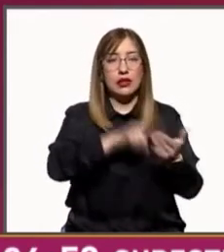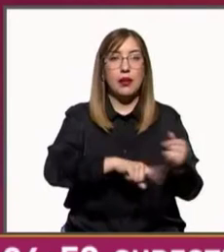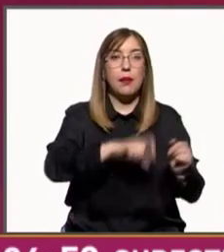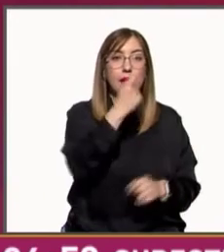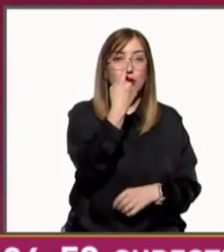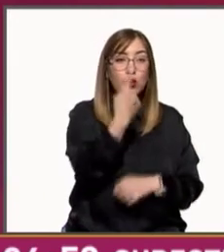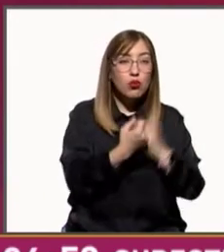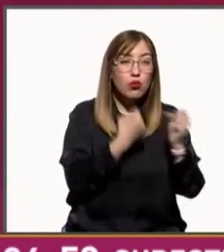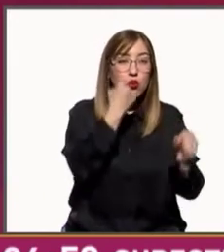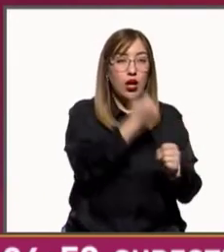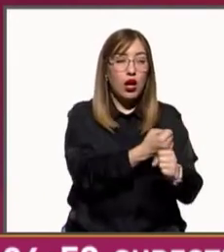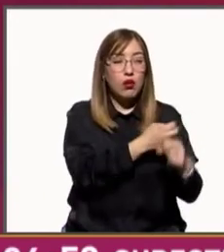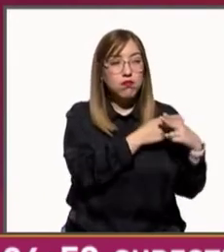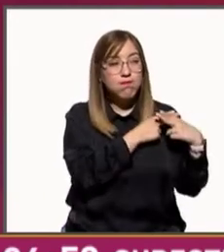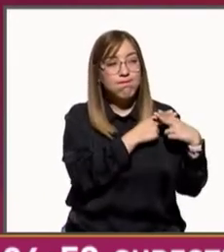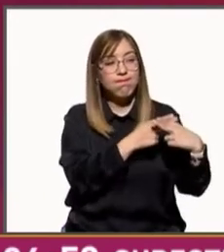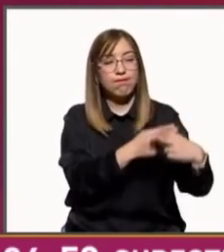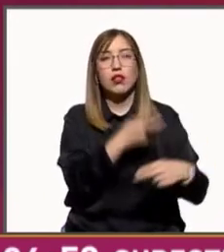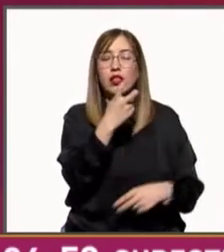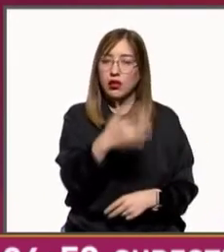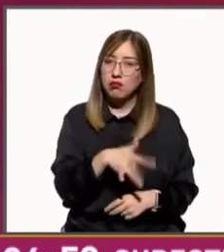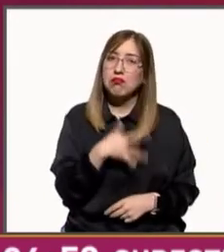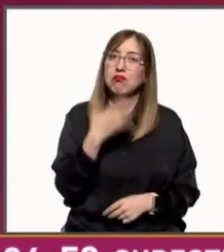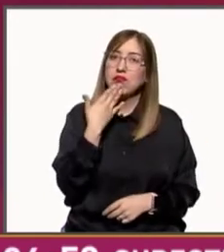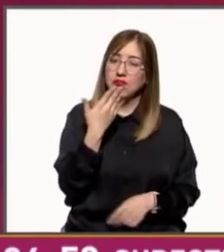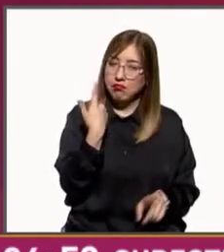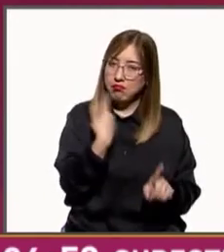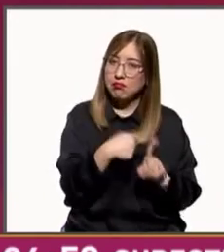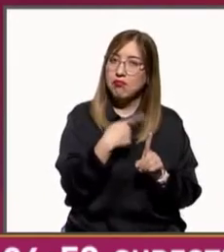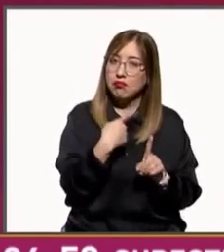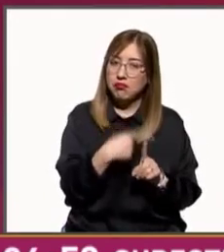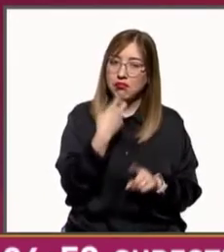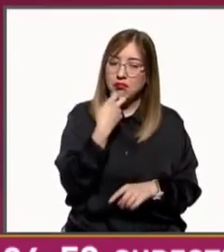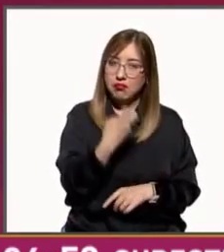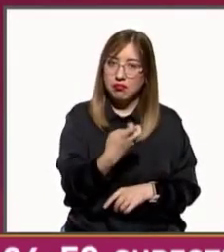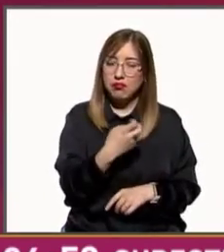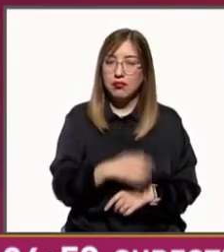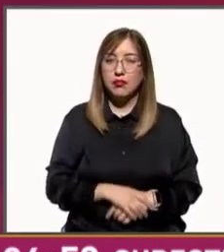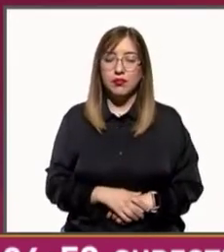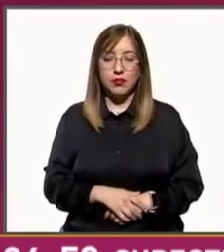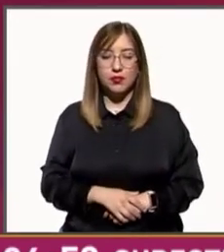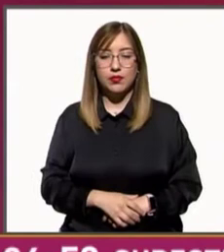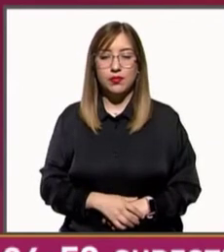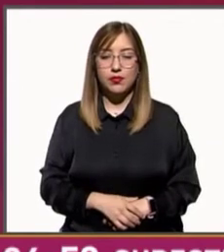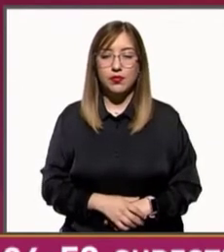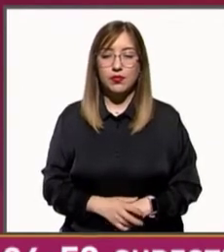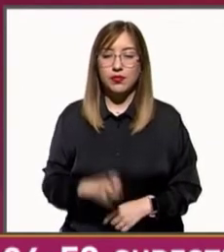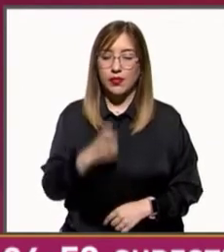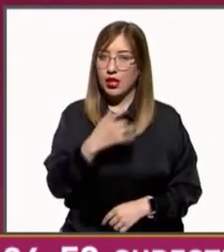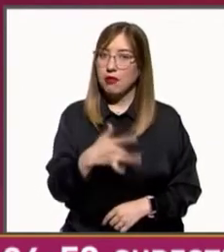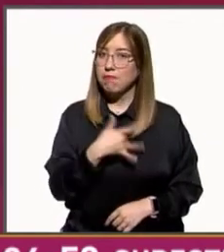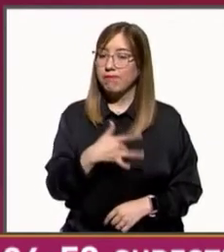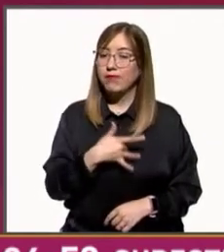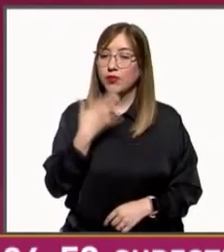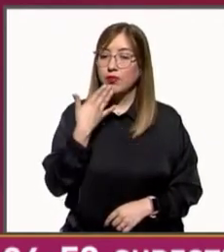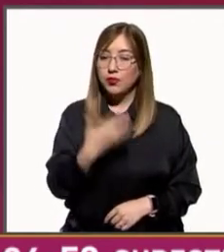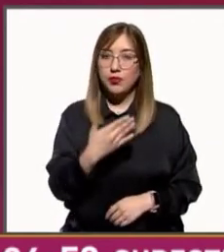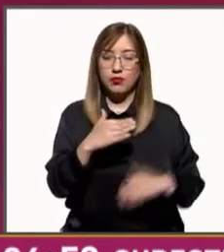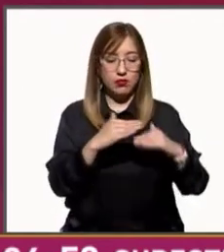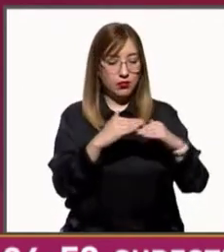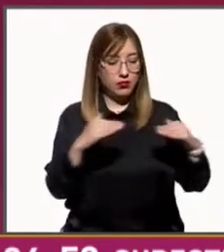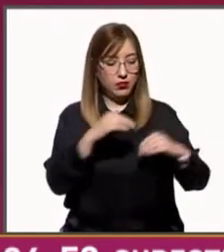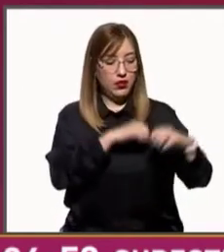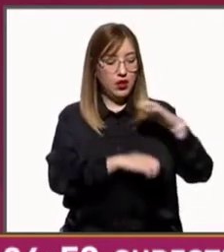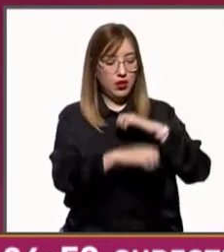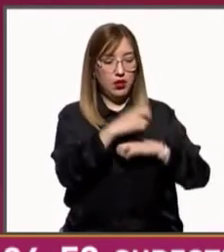21 años, lo cual nuevamente me parece que le da alguna estabilidad pues yo te diría